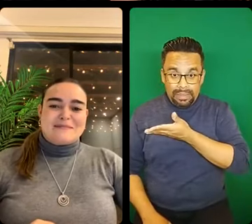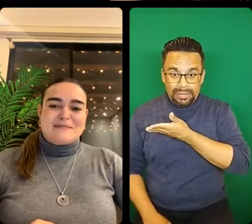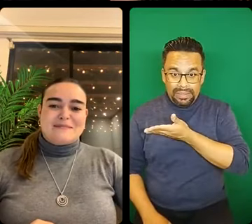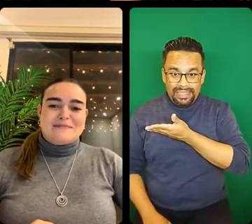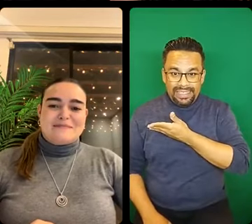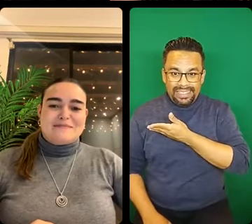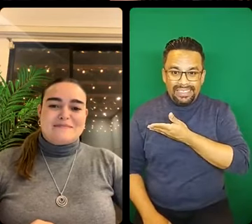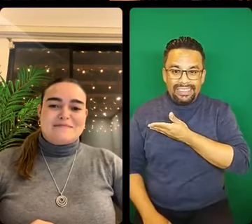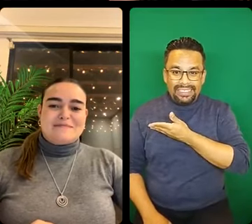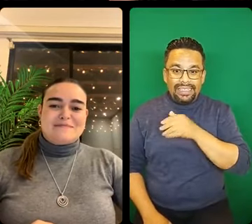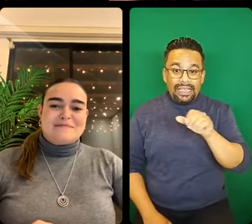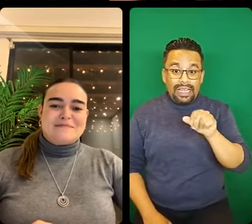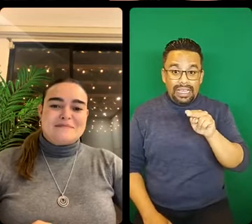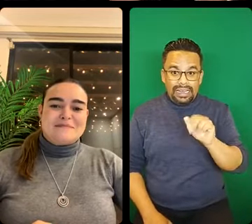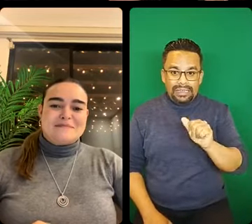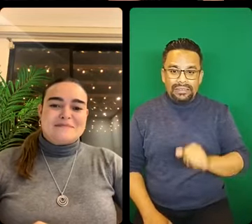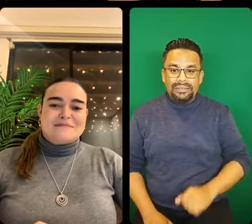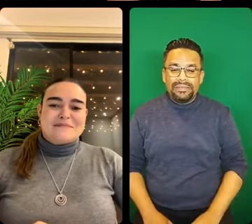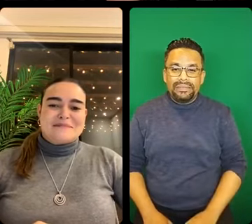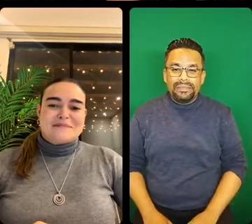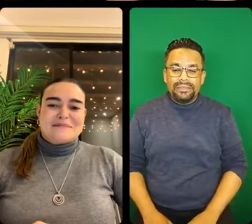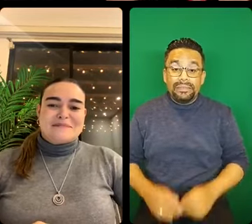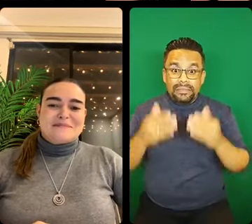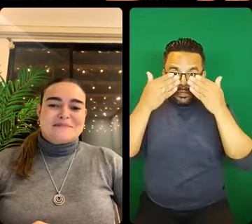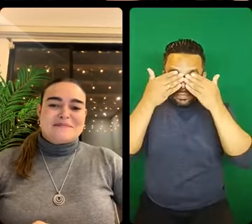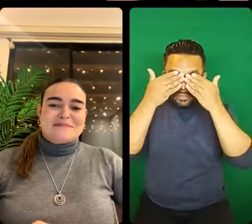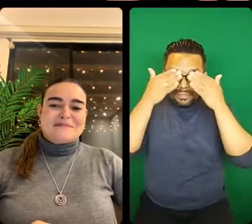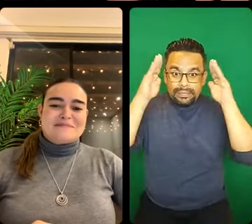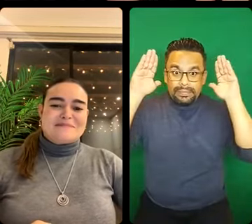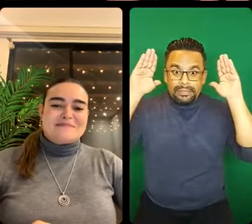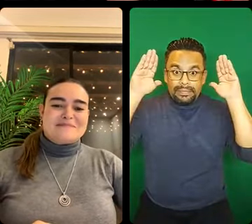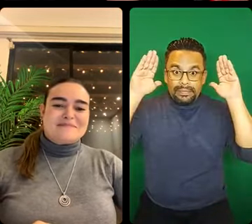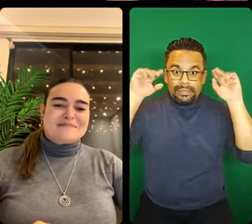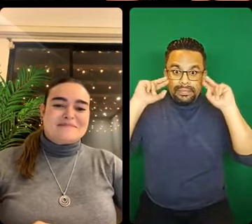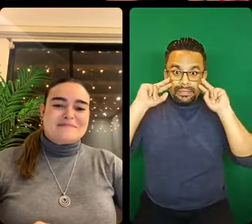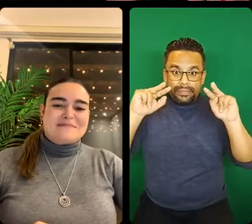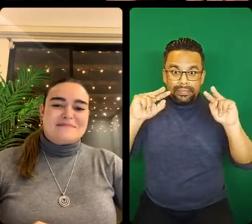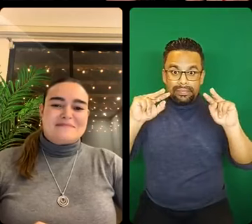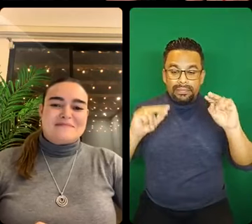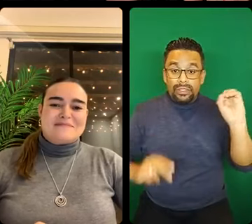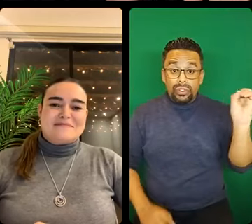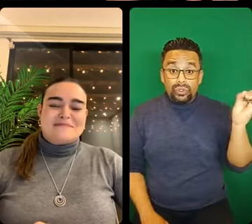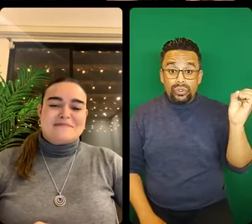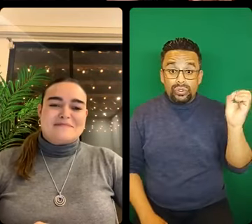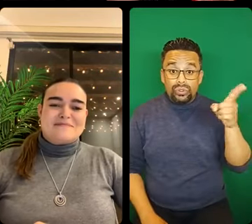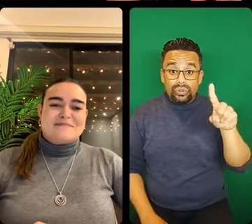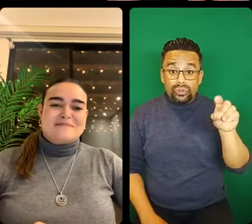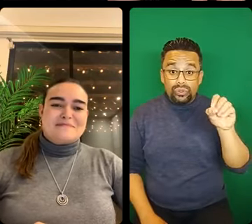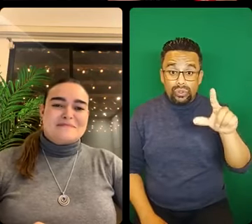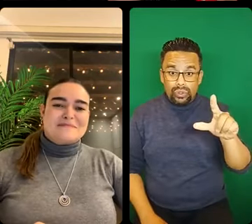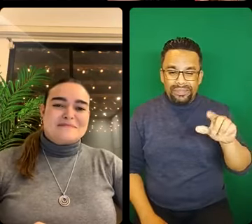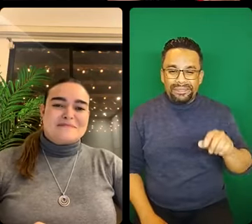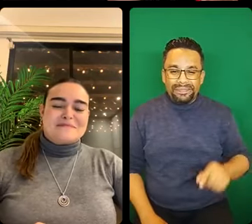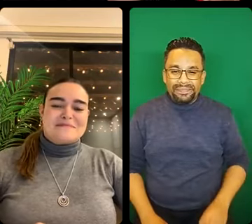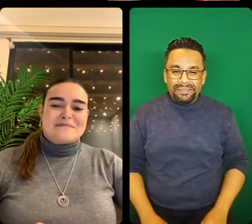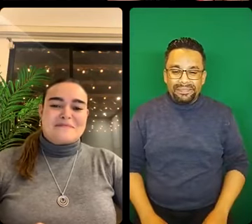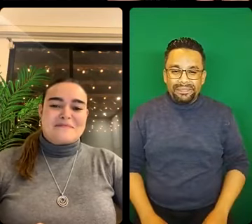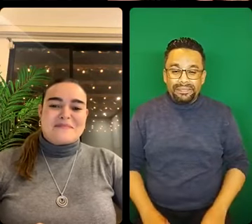Carolina Ortega. Abre tus ojos, Sol Bon. Ajena,